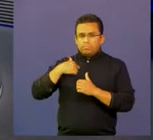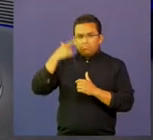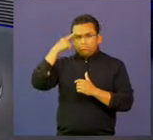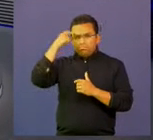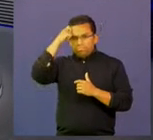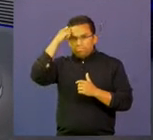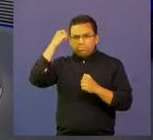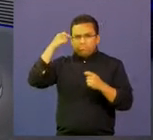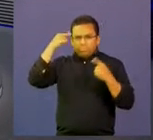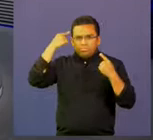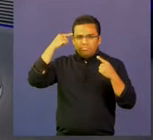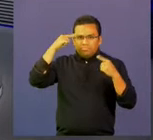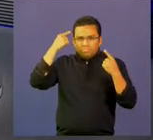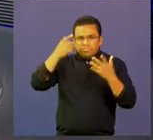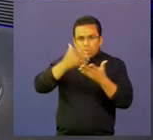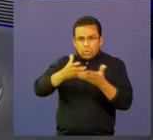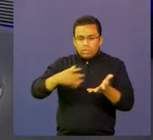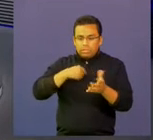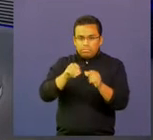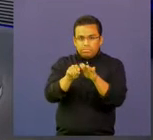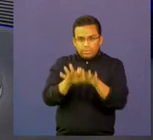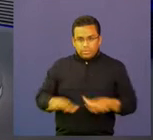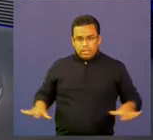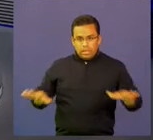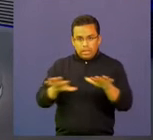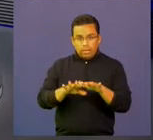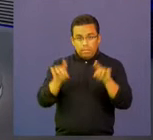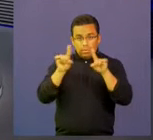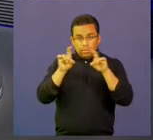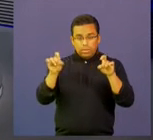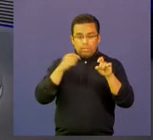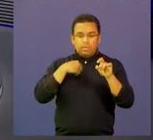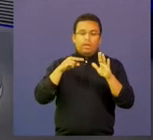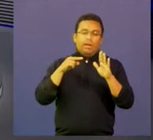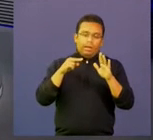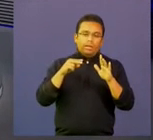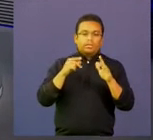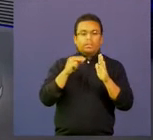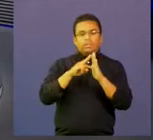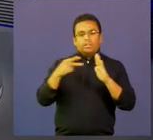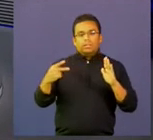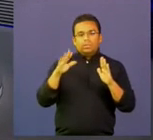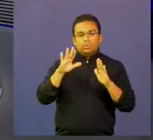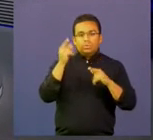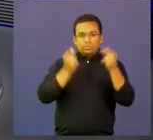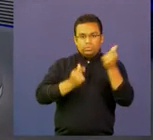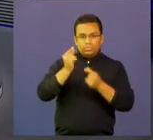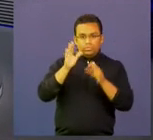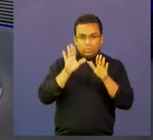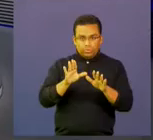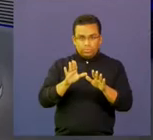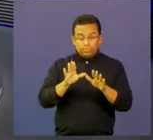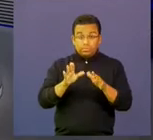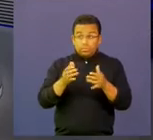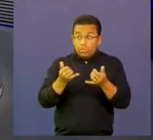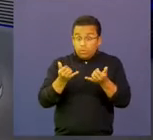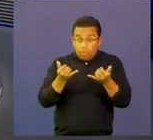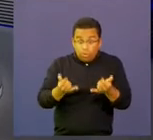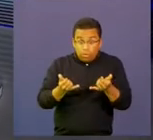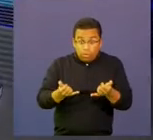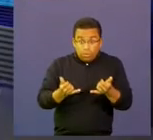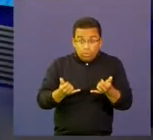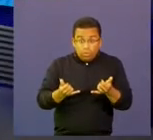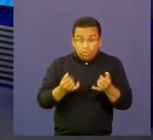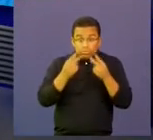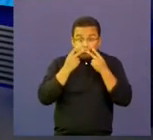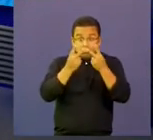todo el campo que se ha llamado la economía digital. Y hoy precisamente no veíamos posible que nuestros maestros en todo el país